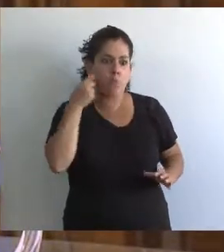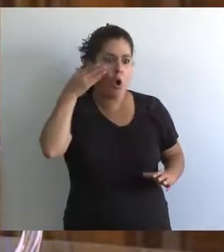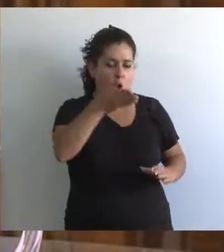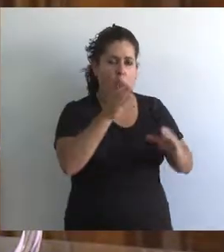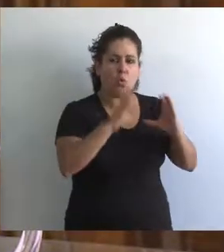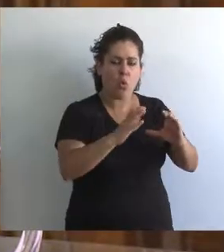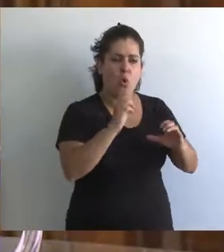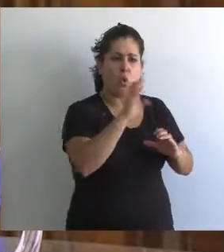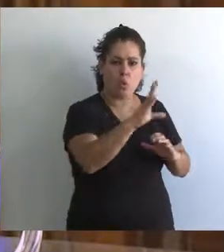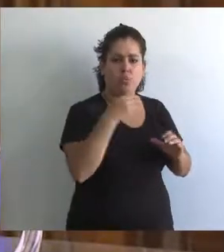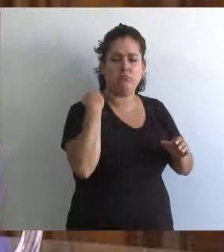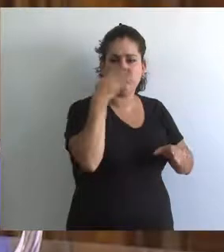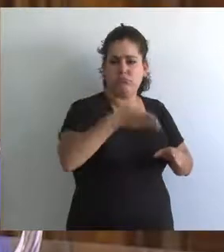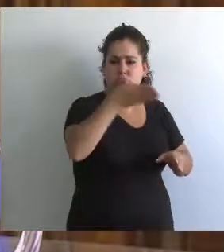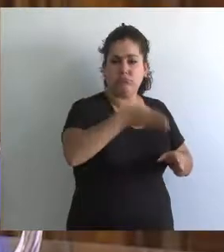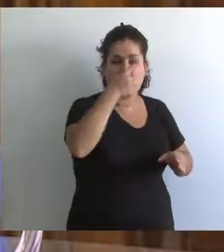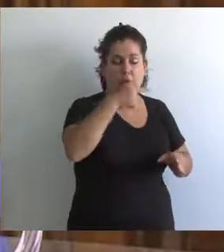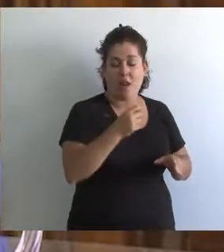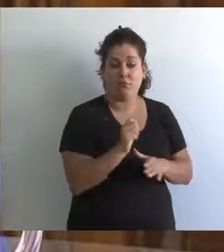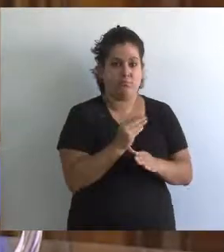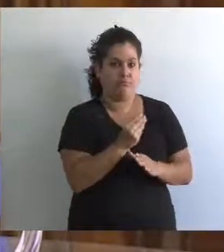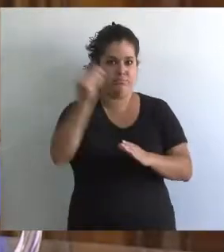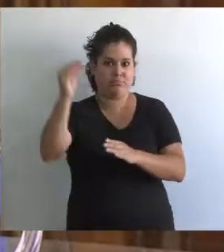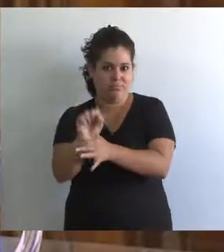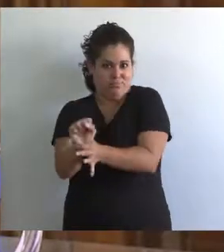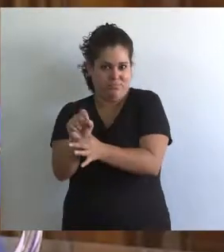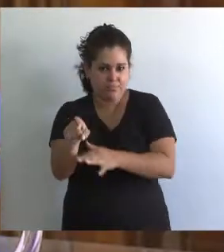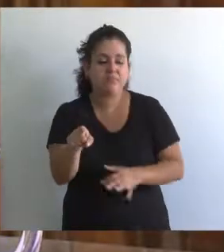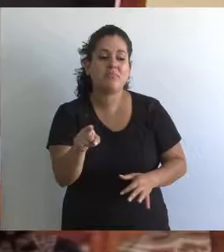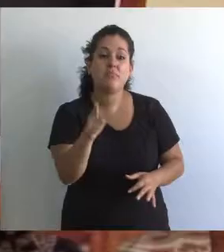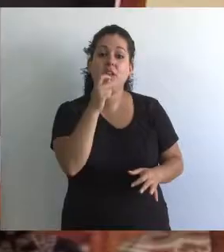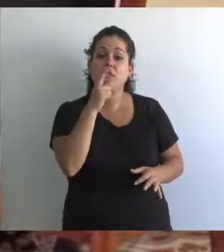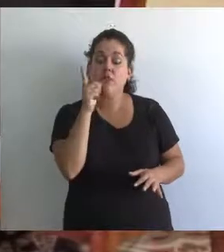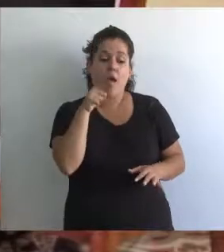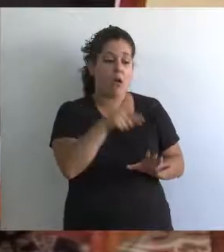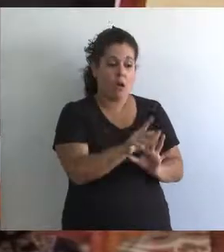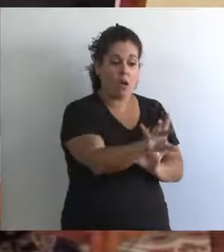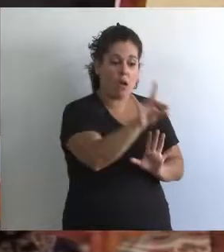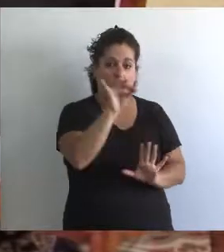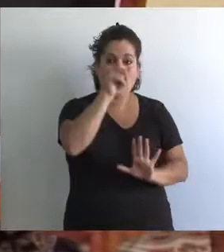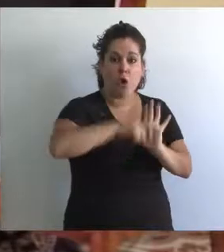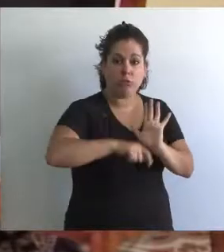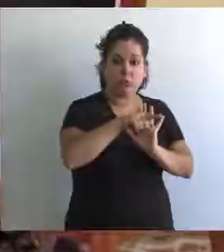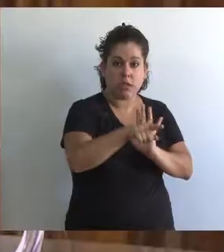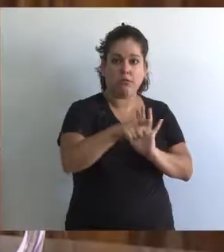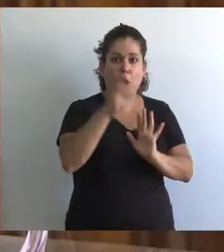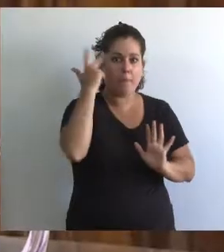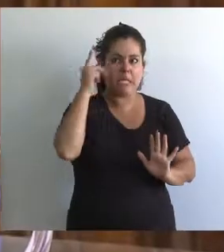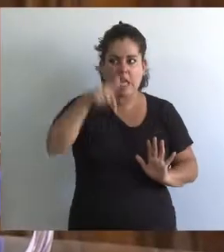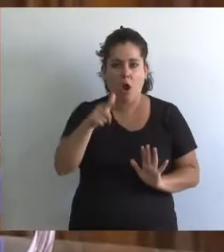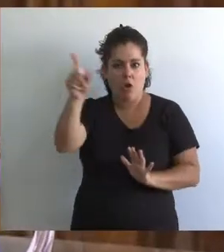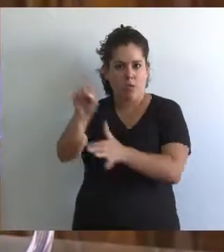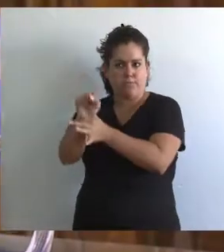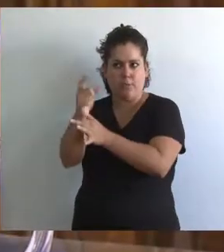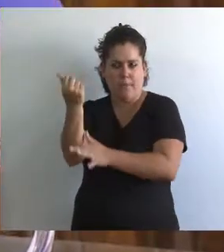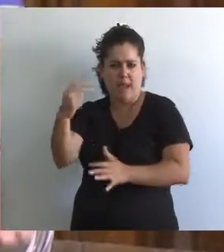ha generado y genera mucho dinero, que haya algo de esos contratos que Messi tiene en la